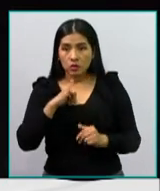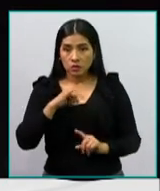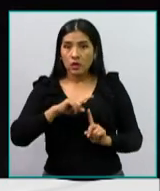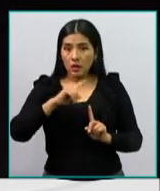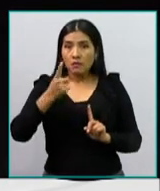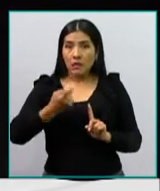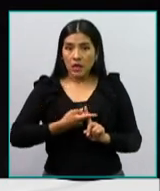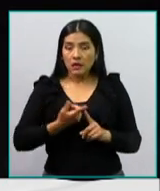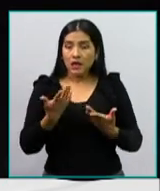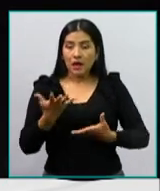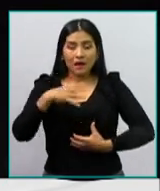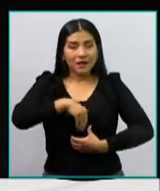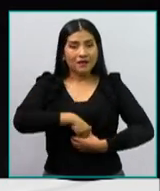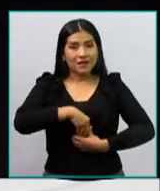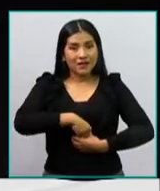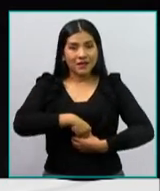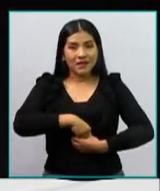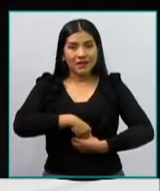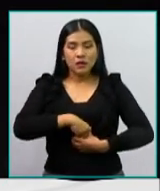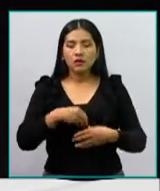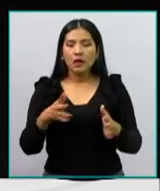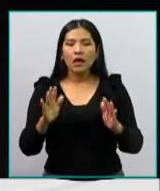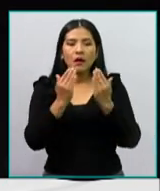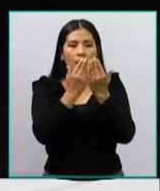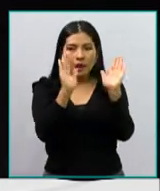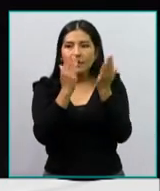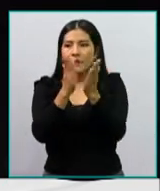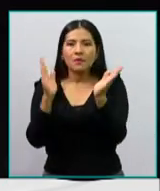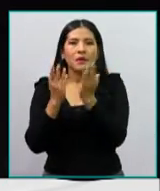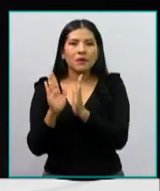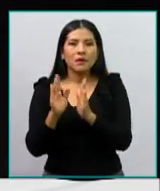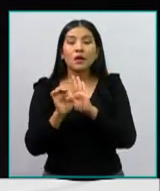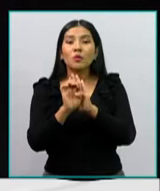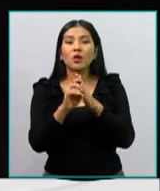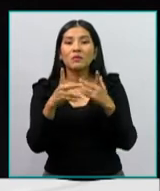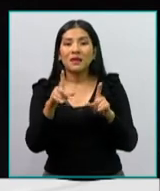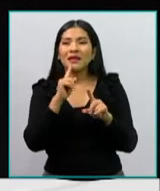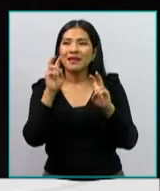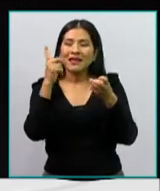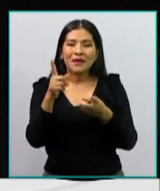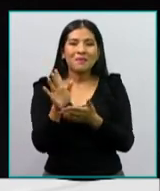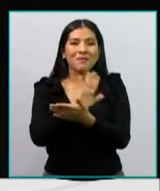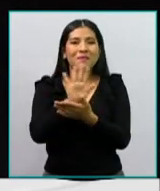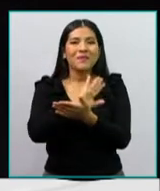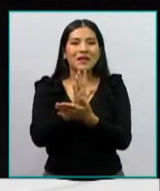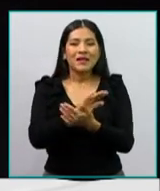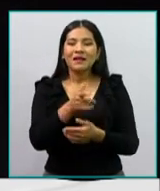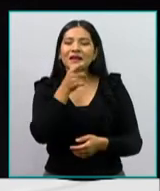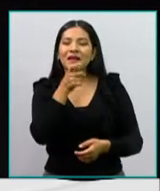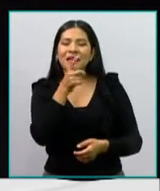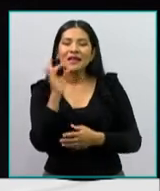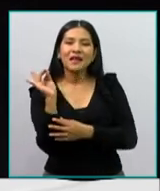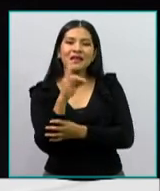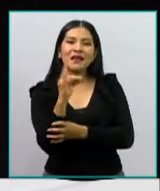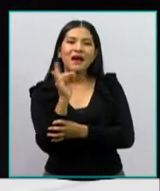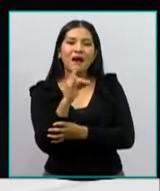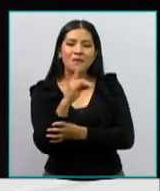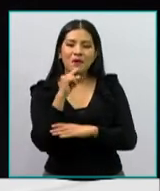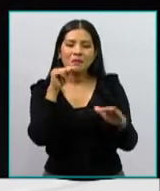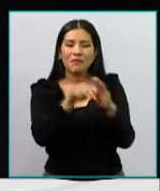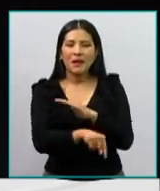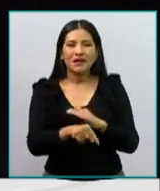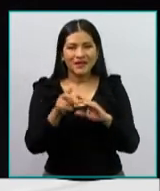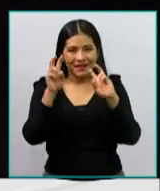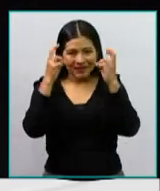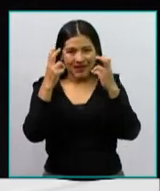está dentro de mí, se abren muchas puertas, entre esas Quien mató a la llamita blanca, que fue la primera película que hice,